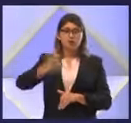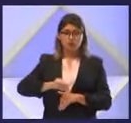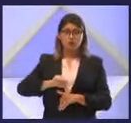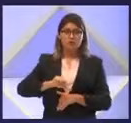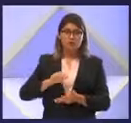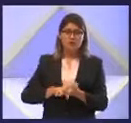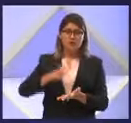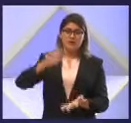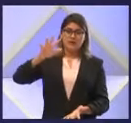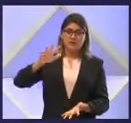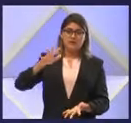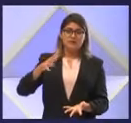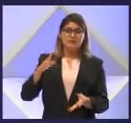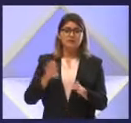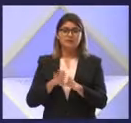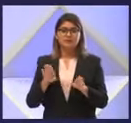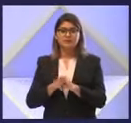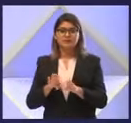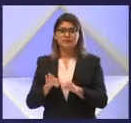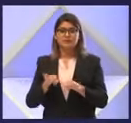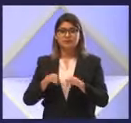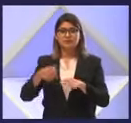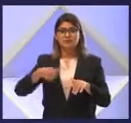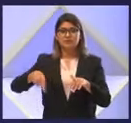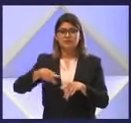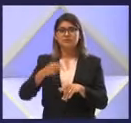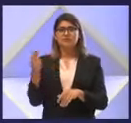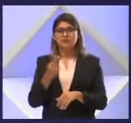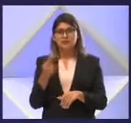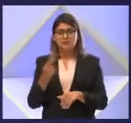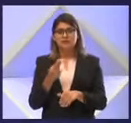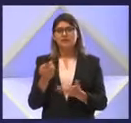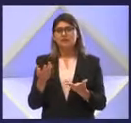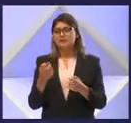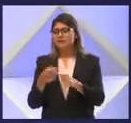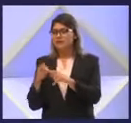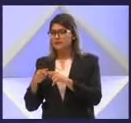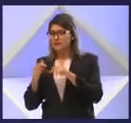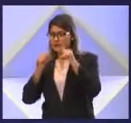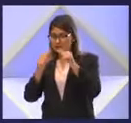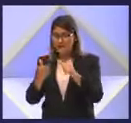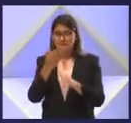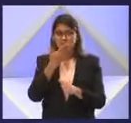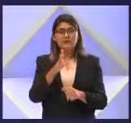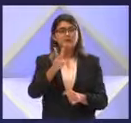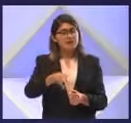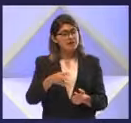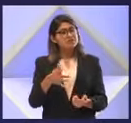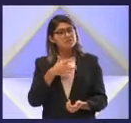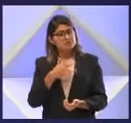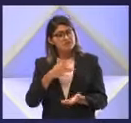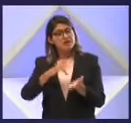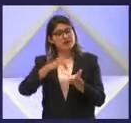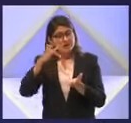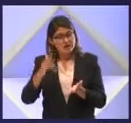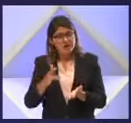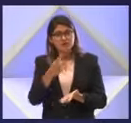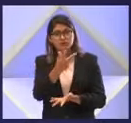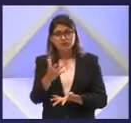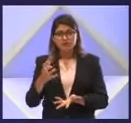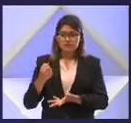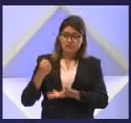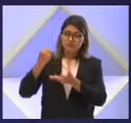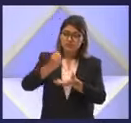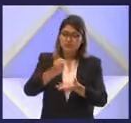global y local satisfará necesidades y lo celebro y se agradecen sus inversiones su creación de